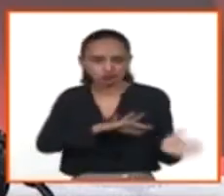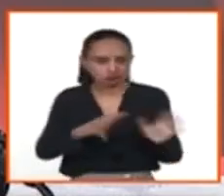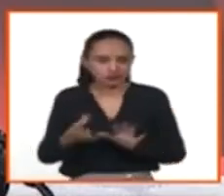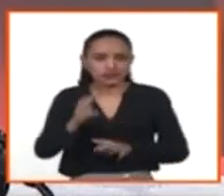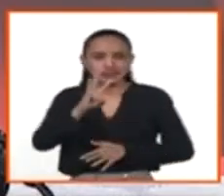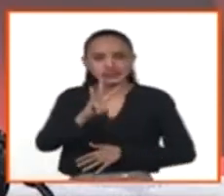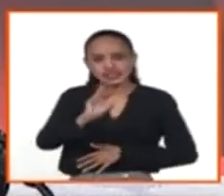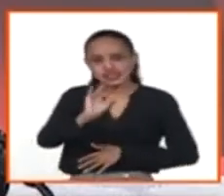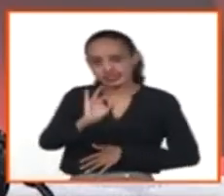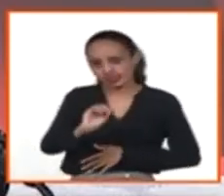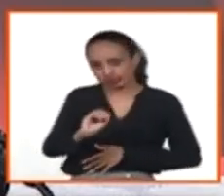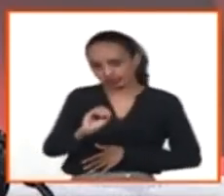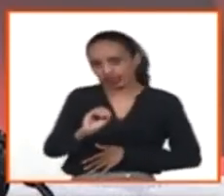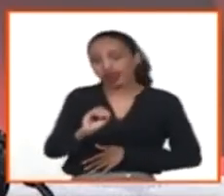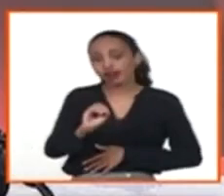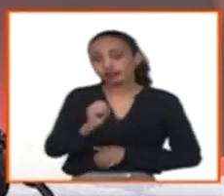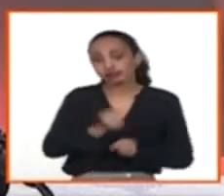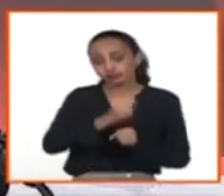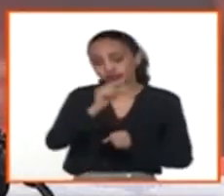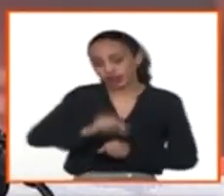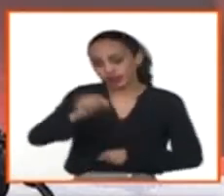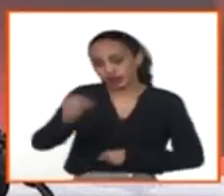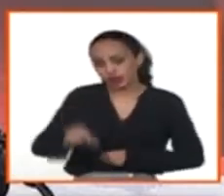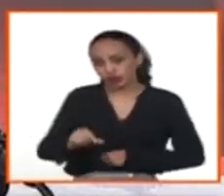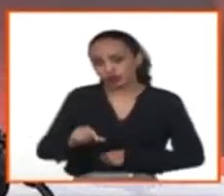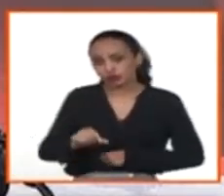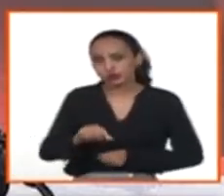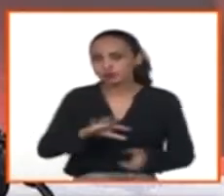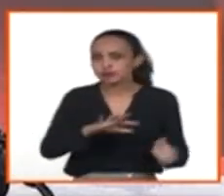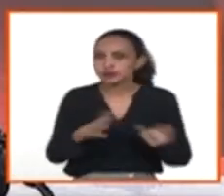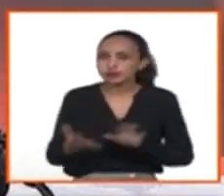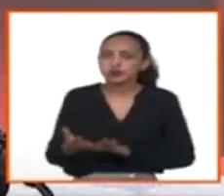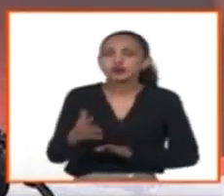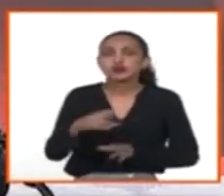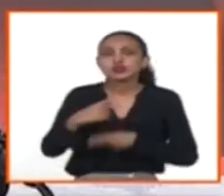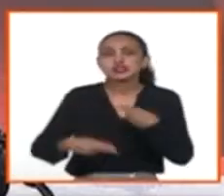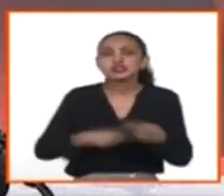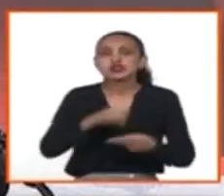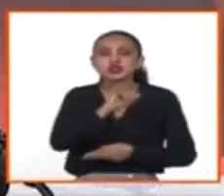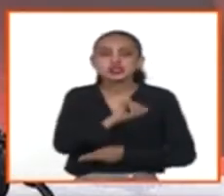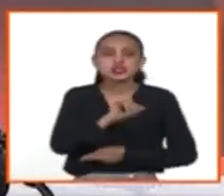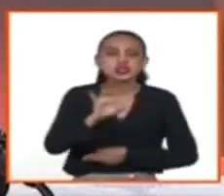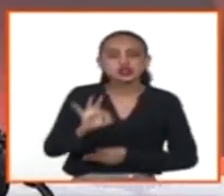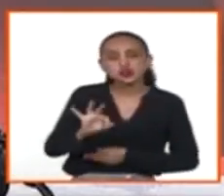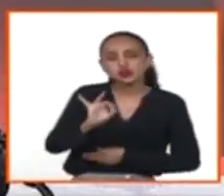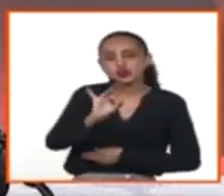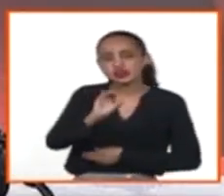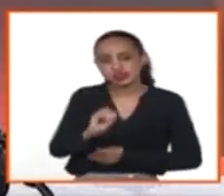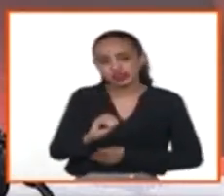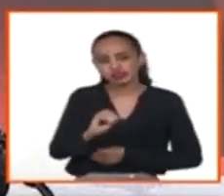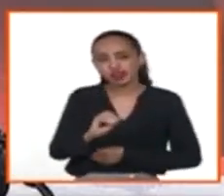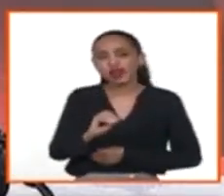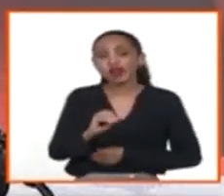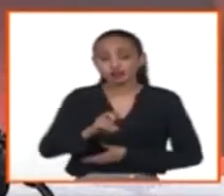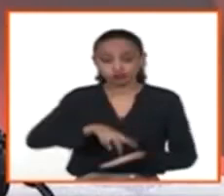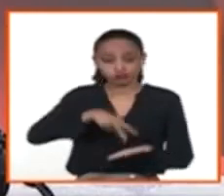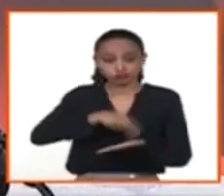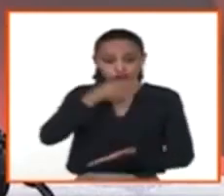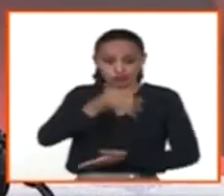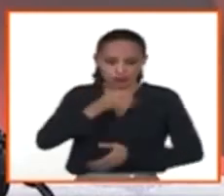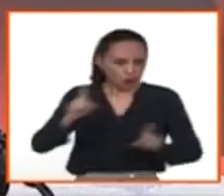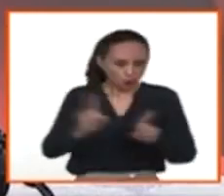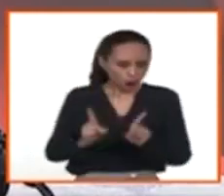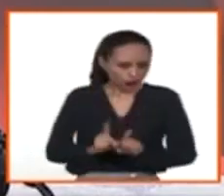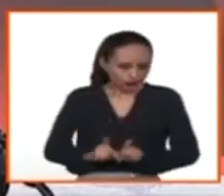370 productores que hicieron entre 68 y 70 intervenciones muy concretas, o sea, intervenciones que